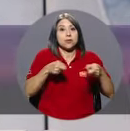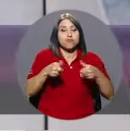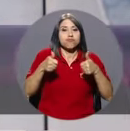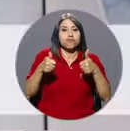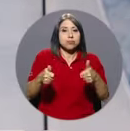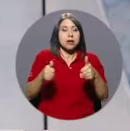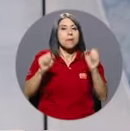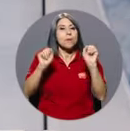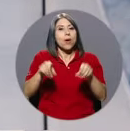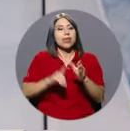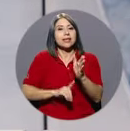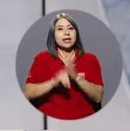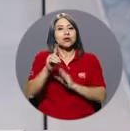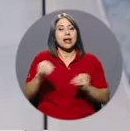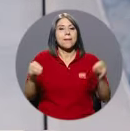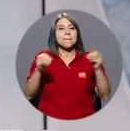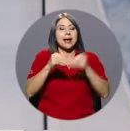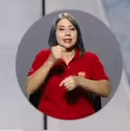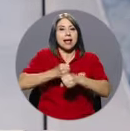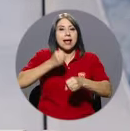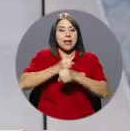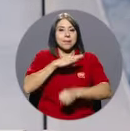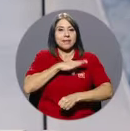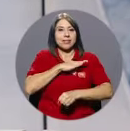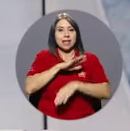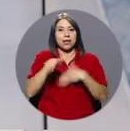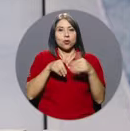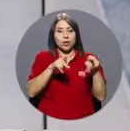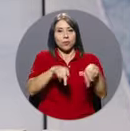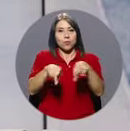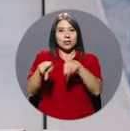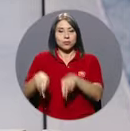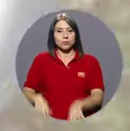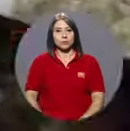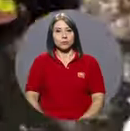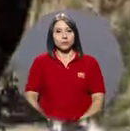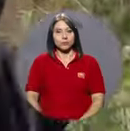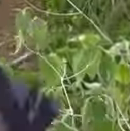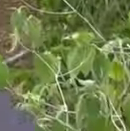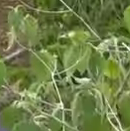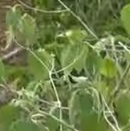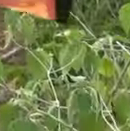por ende pues poder desarrollar más acciones que beneficien a toda la población.